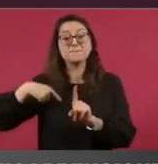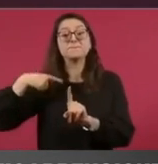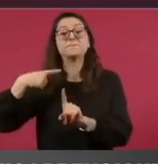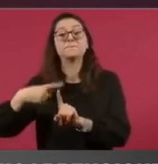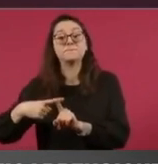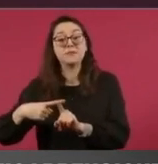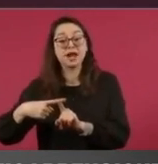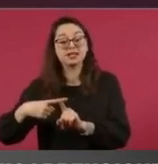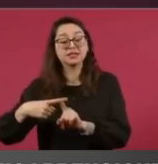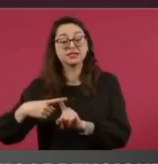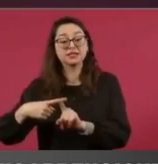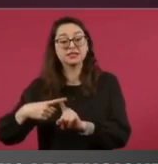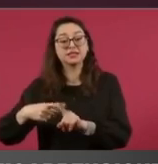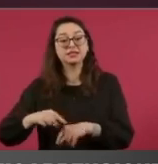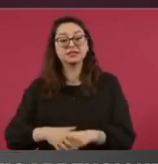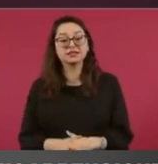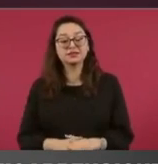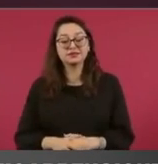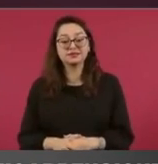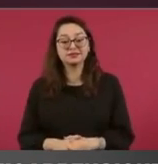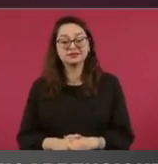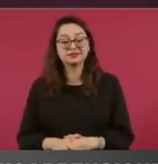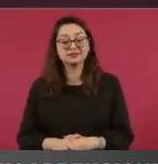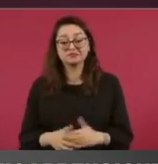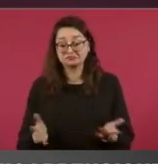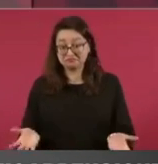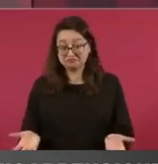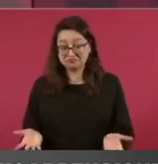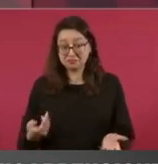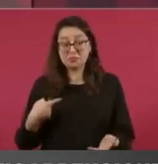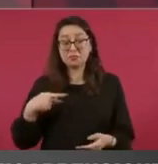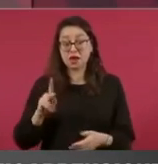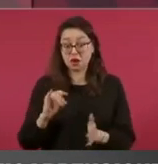Entre paréntesis, sin aumentar impuestos,